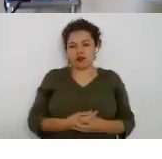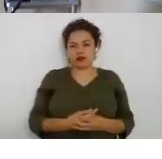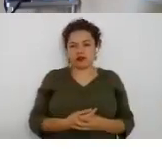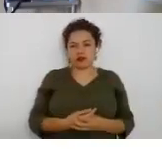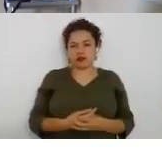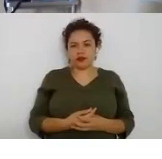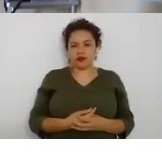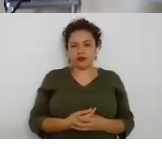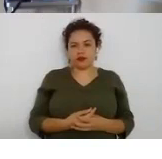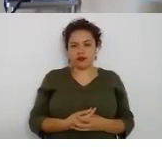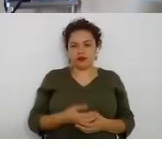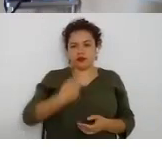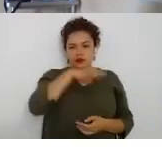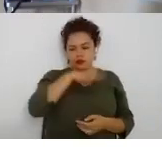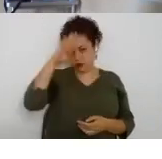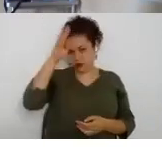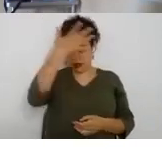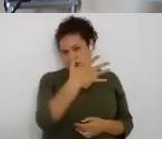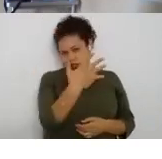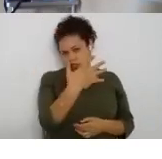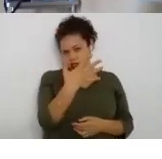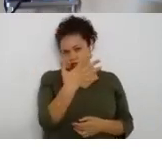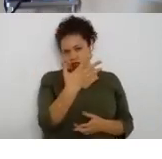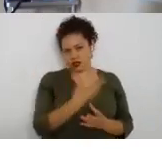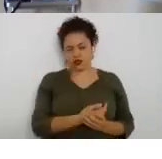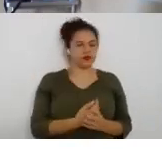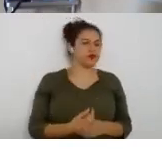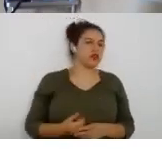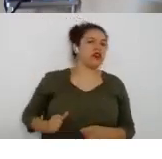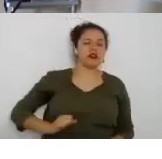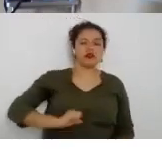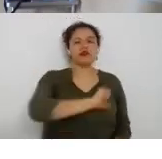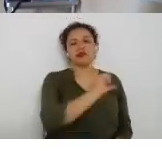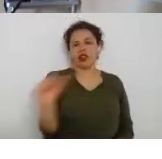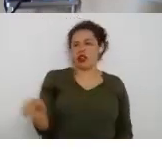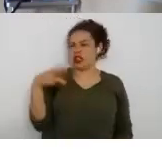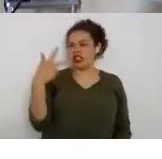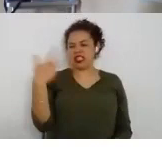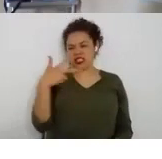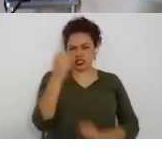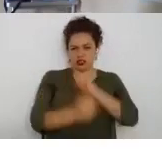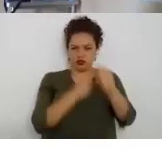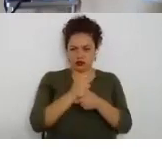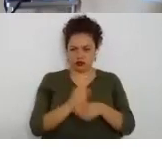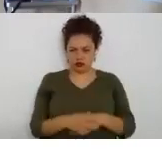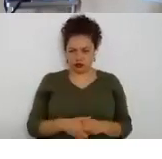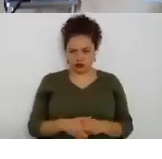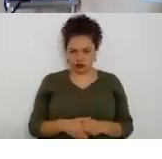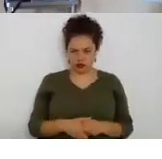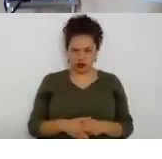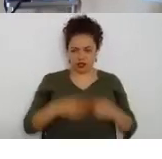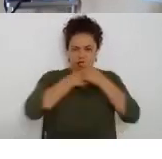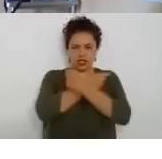O sea, consideremos niños de 5 a 13 años e infantes